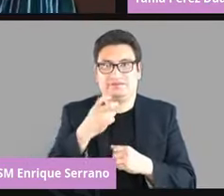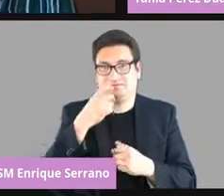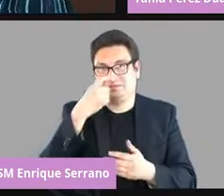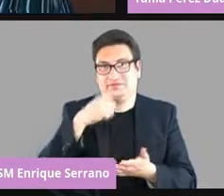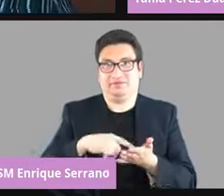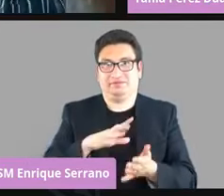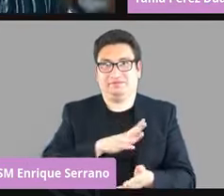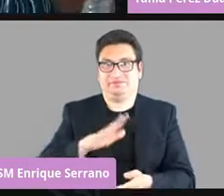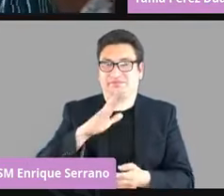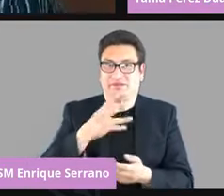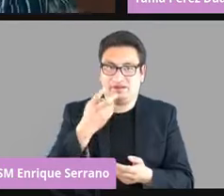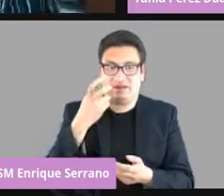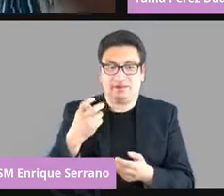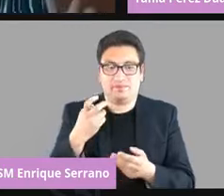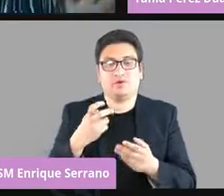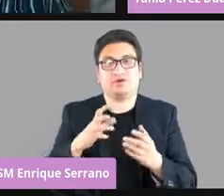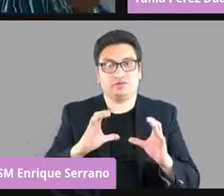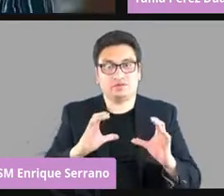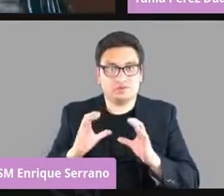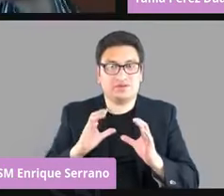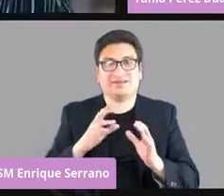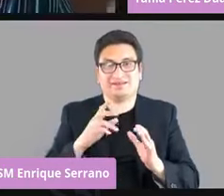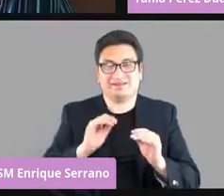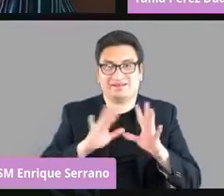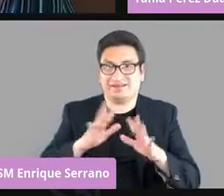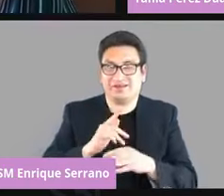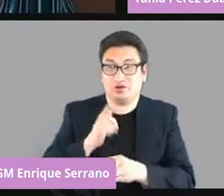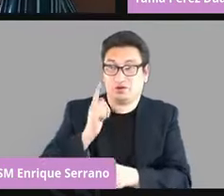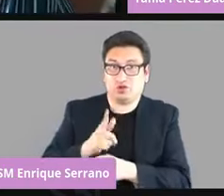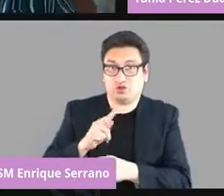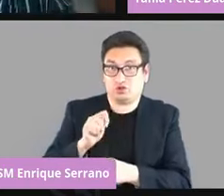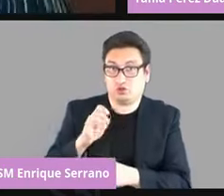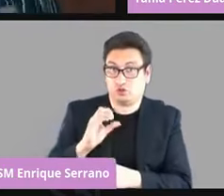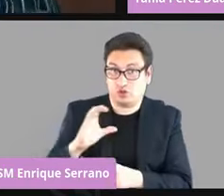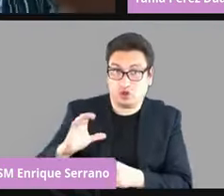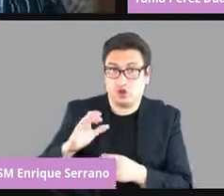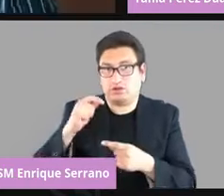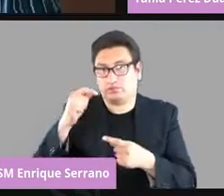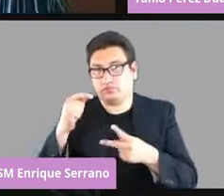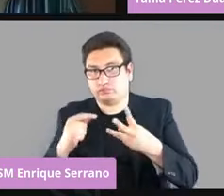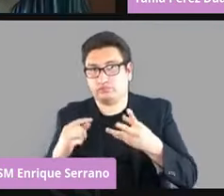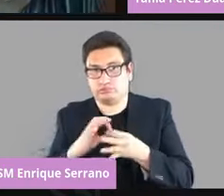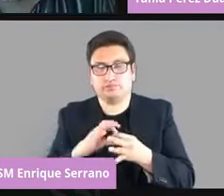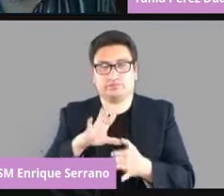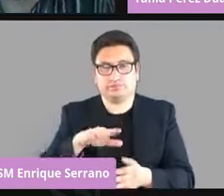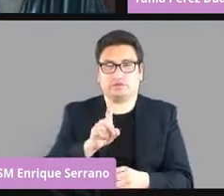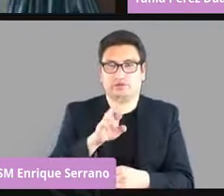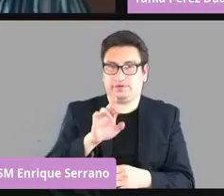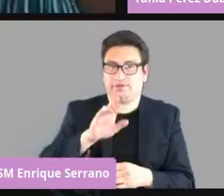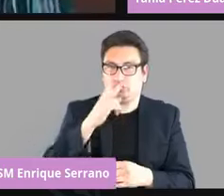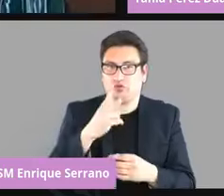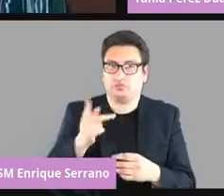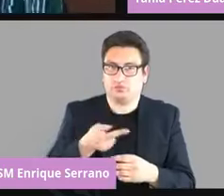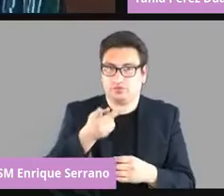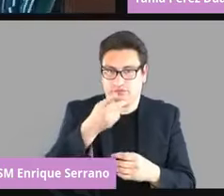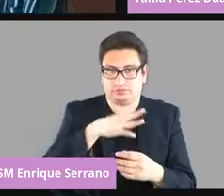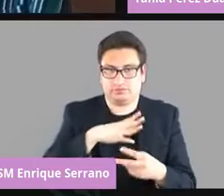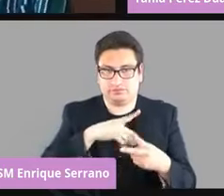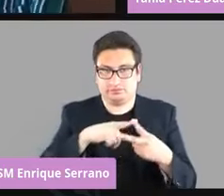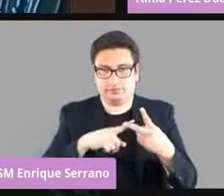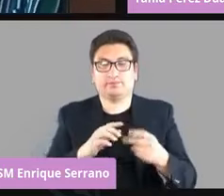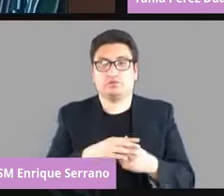ahí estaría la prevención, ¿no? Si detectamos TOC, podemos detectar otras cosas. Doctora, le voy a hacer 2 preguntas que tenemos aquí. Sí.